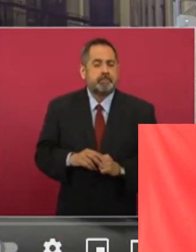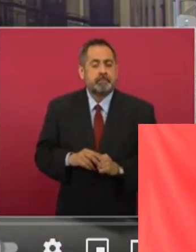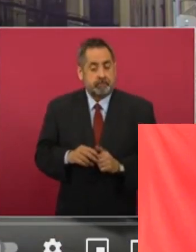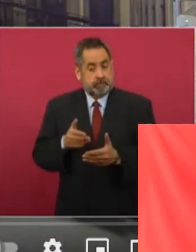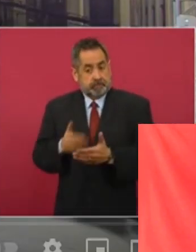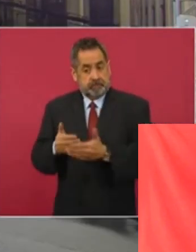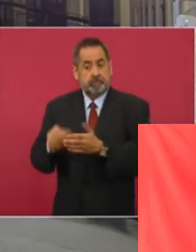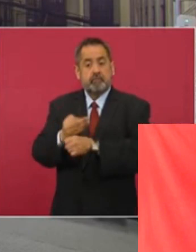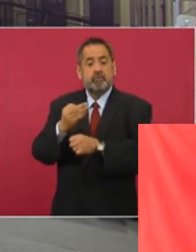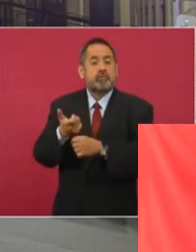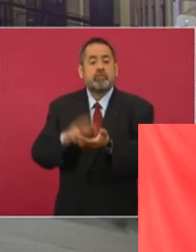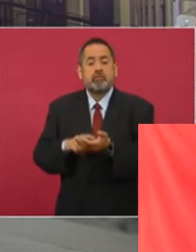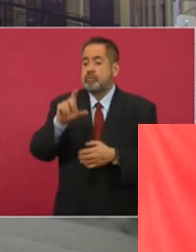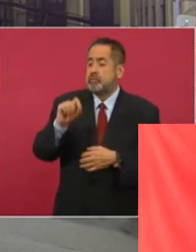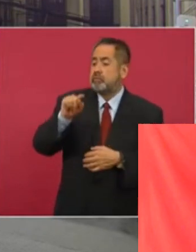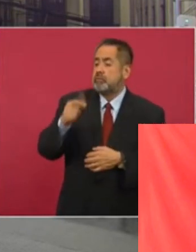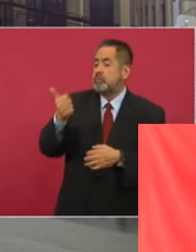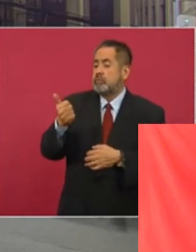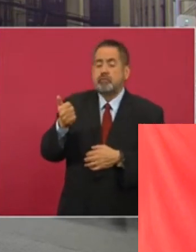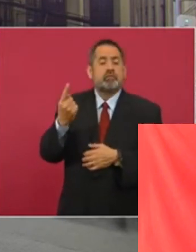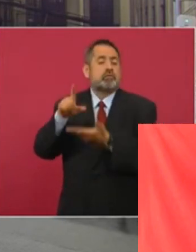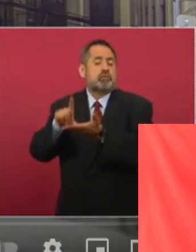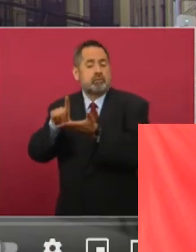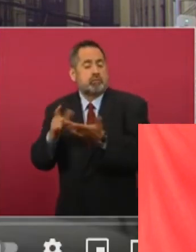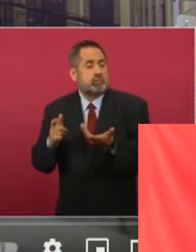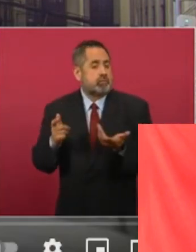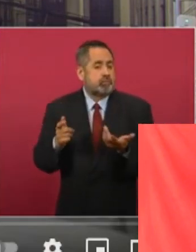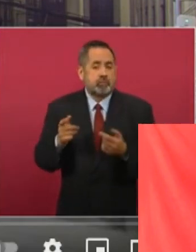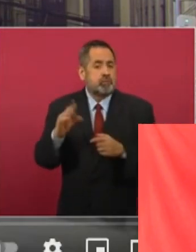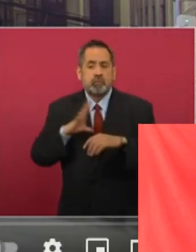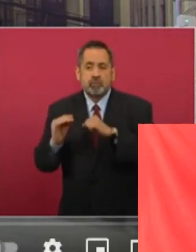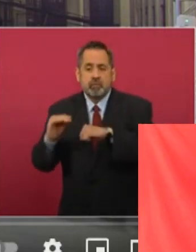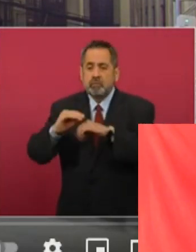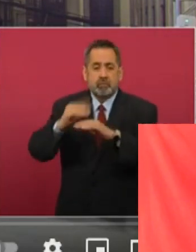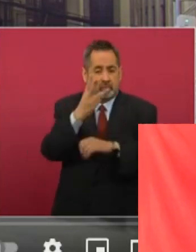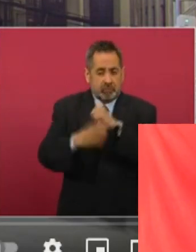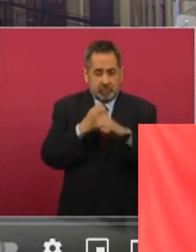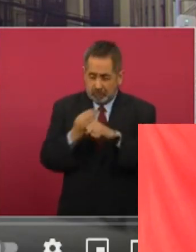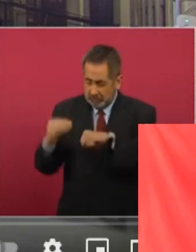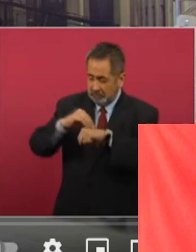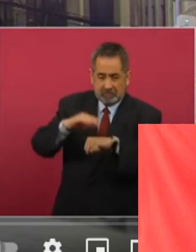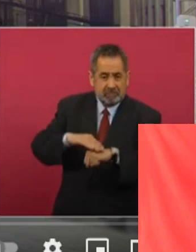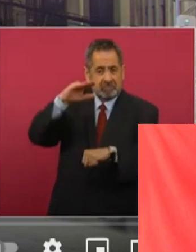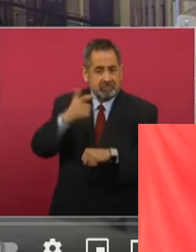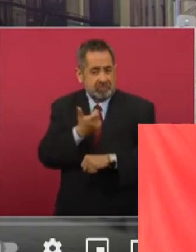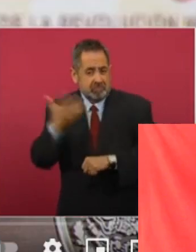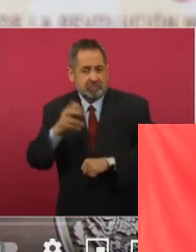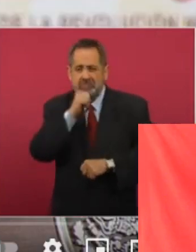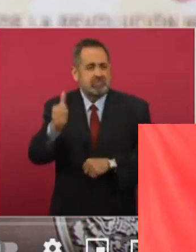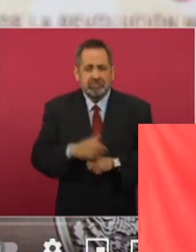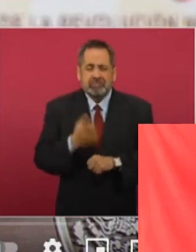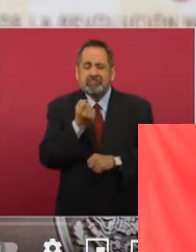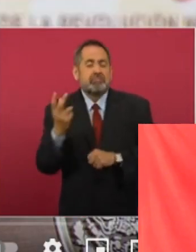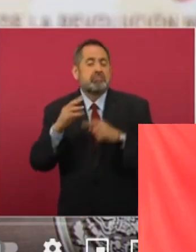Hoy el precio es de 20.6 por litro. No ha subido en 3 años. Hasta bajó centavos.